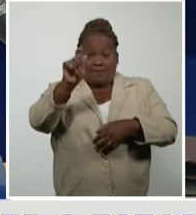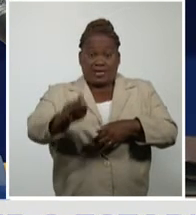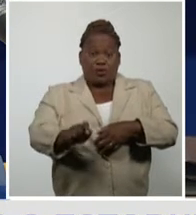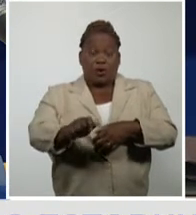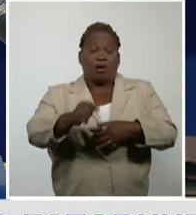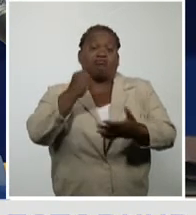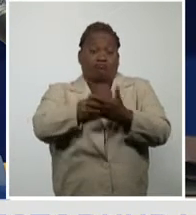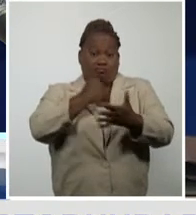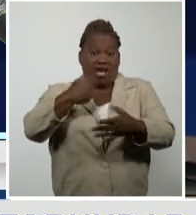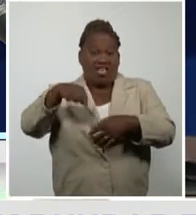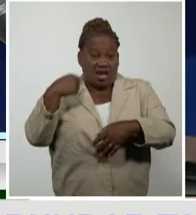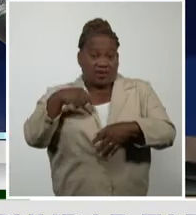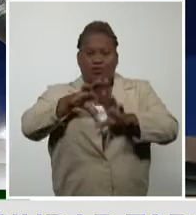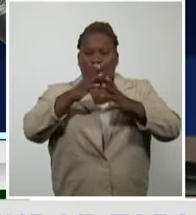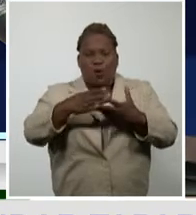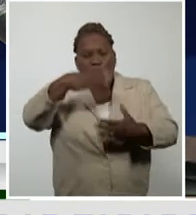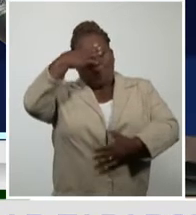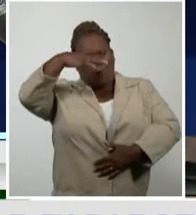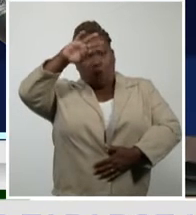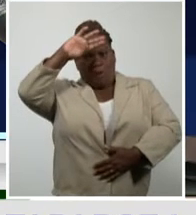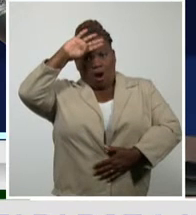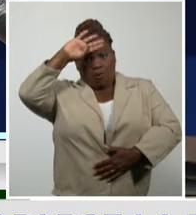cubanos, 4